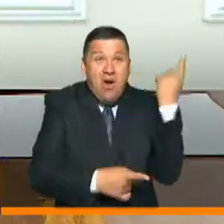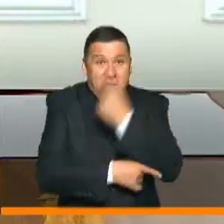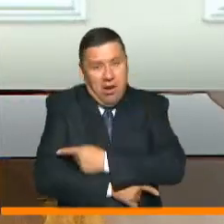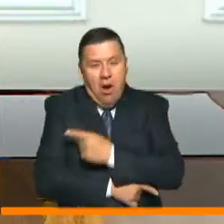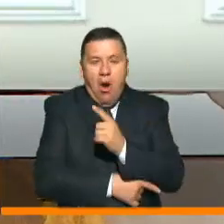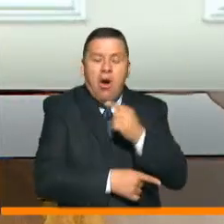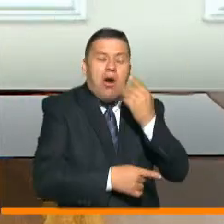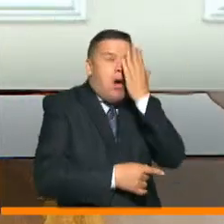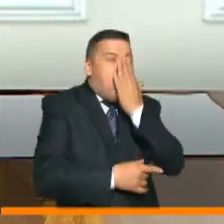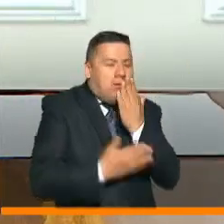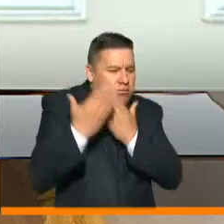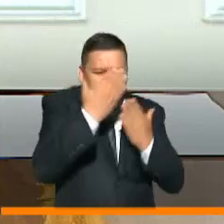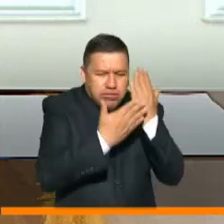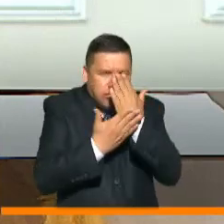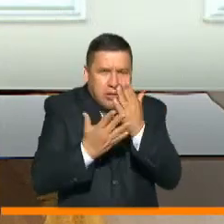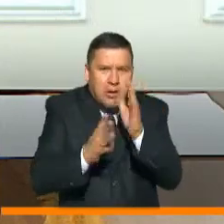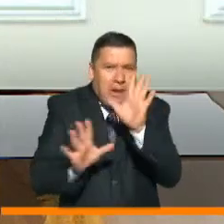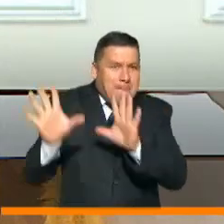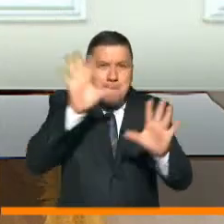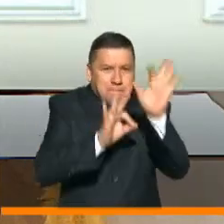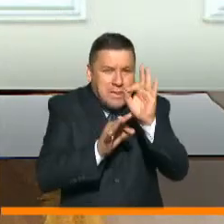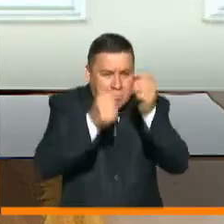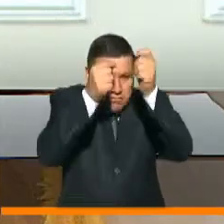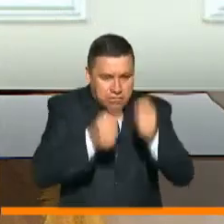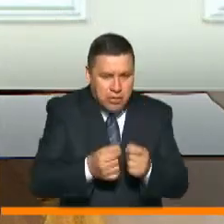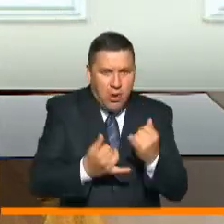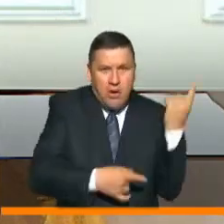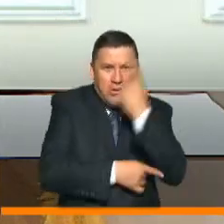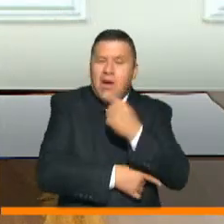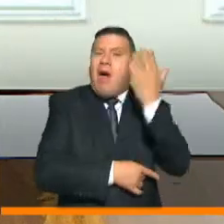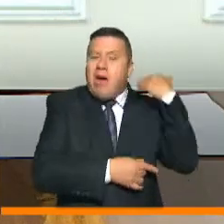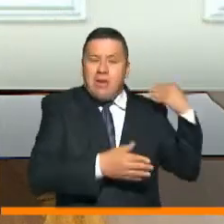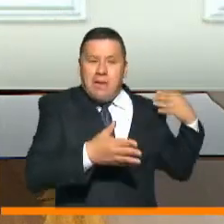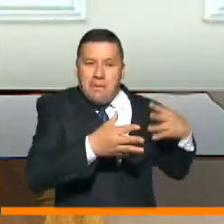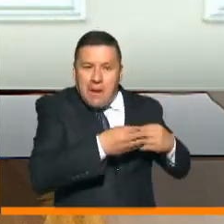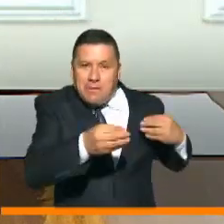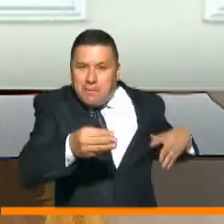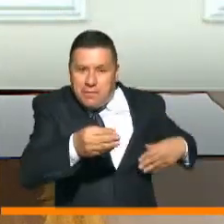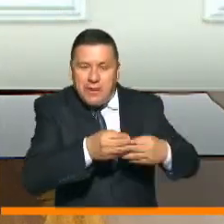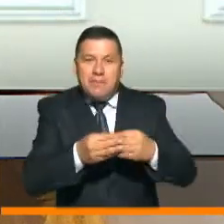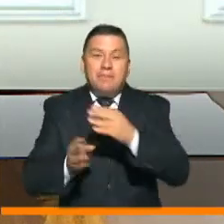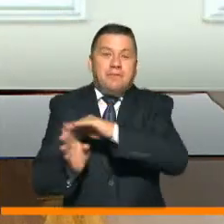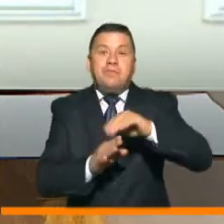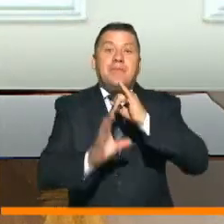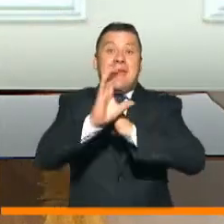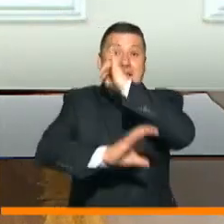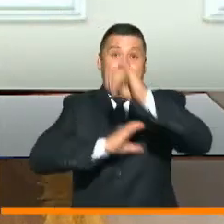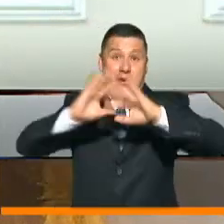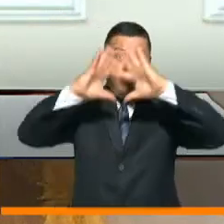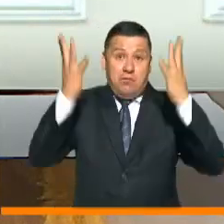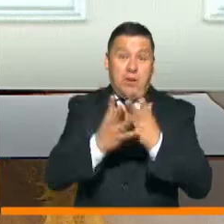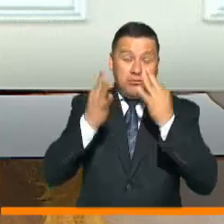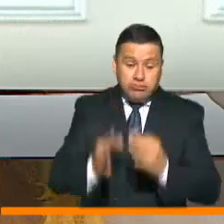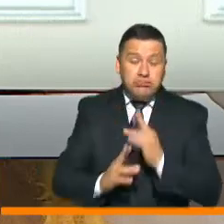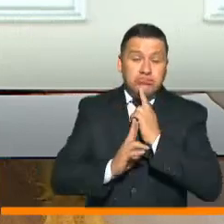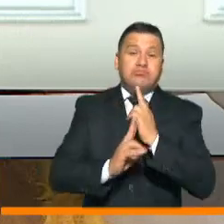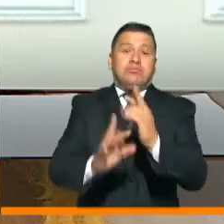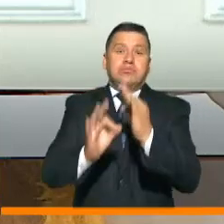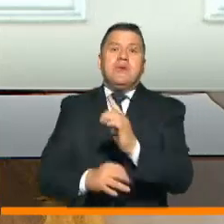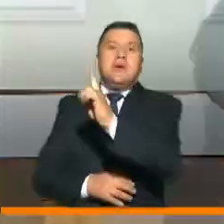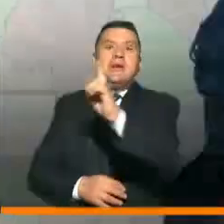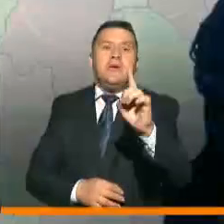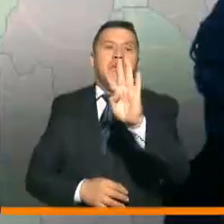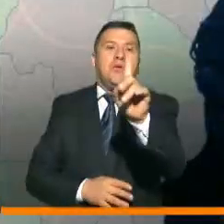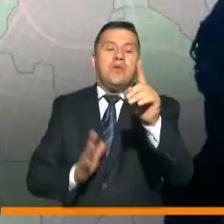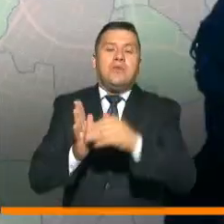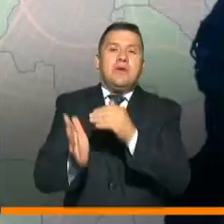la manera como se hace la valoración epidemiológica de este resultado del día de hoy. También a nivel internacional, el mundo llega a